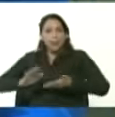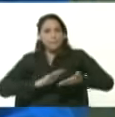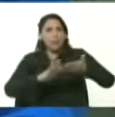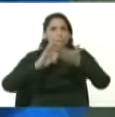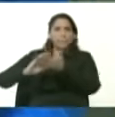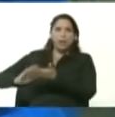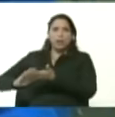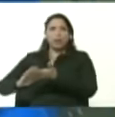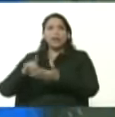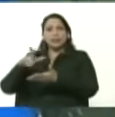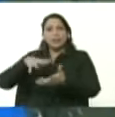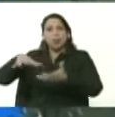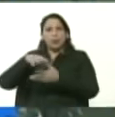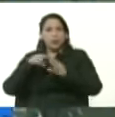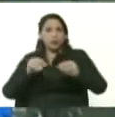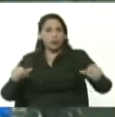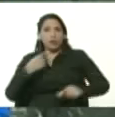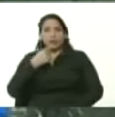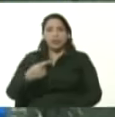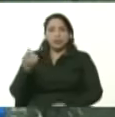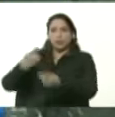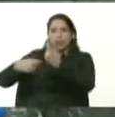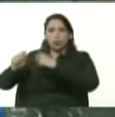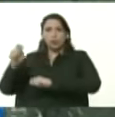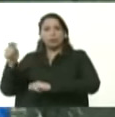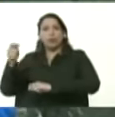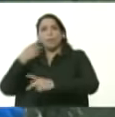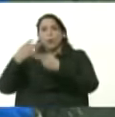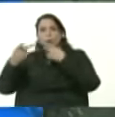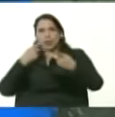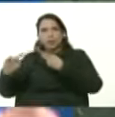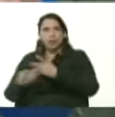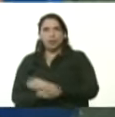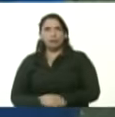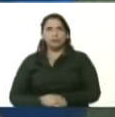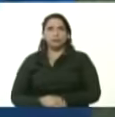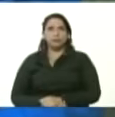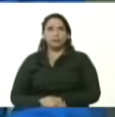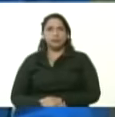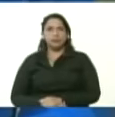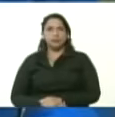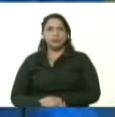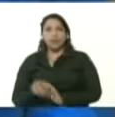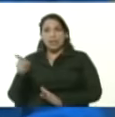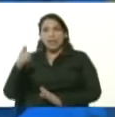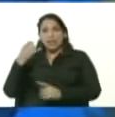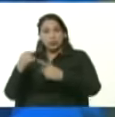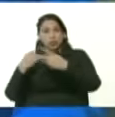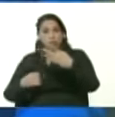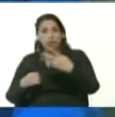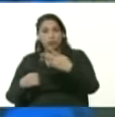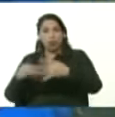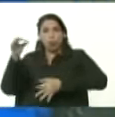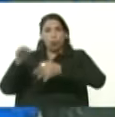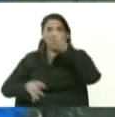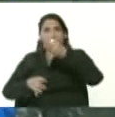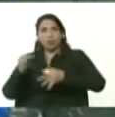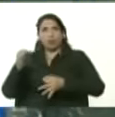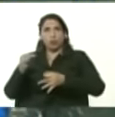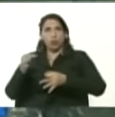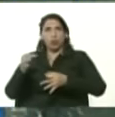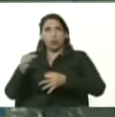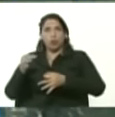territorial que contempla la negociación política bilateral y cuyo instrumento jurídico está debidamente depositado